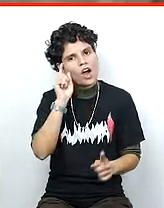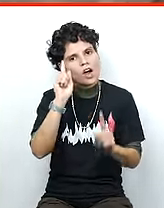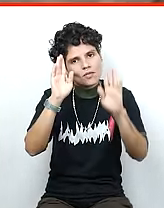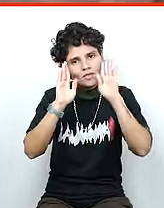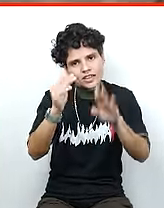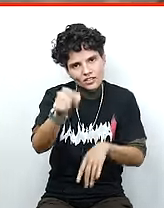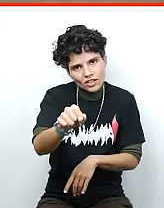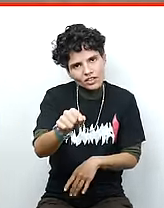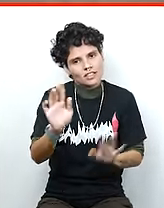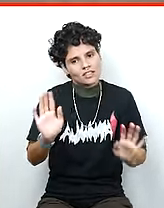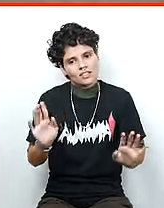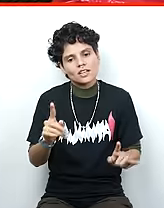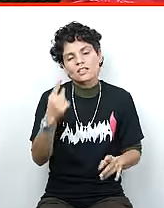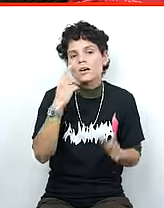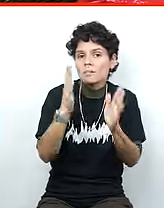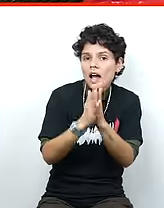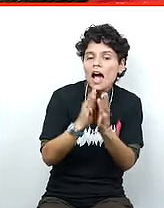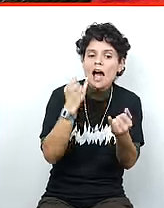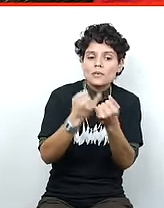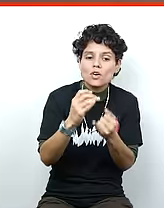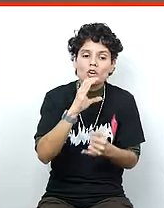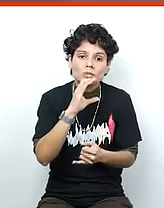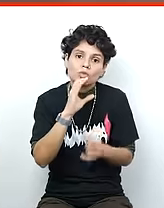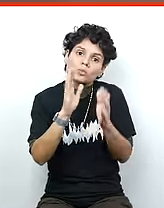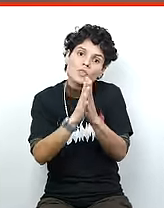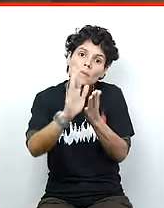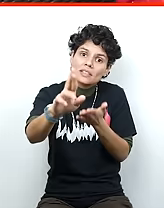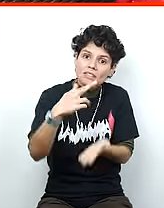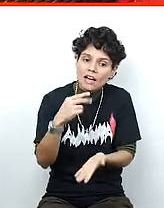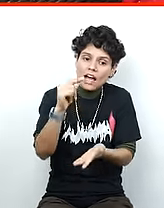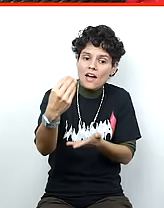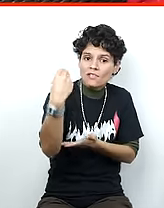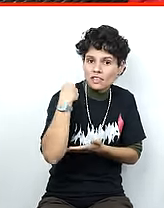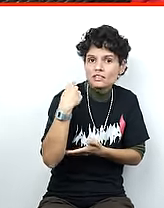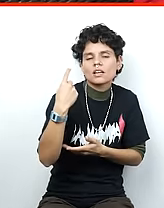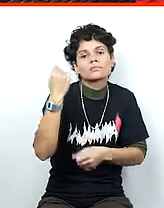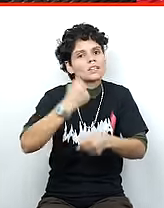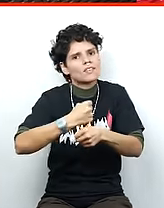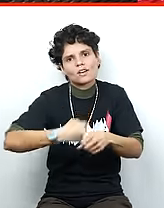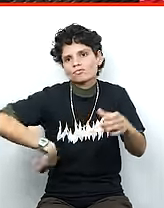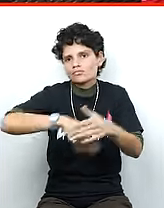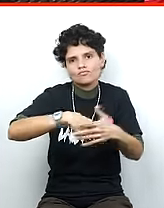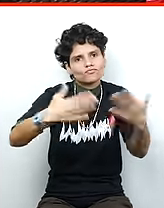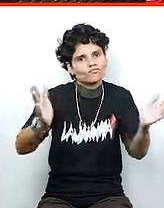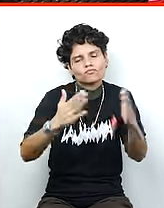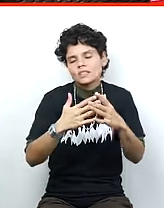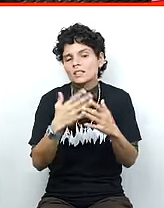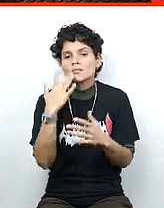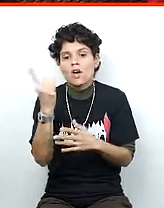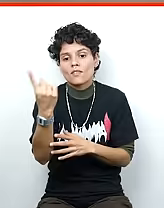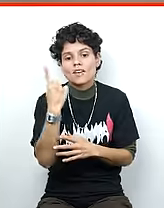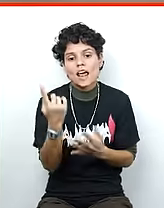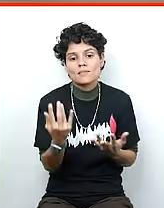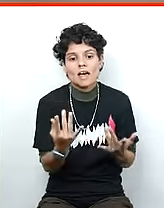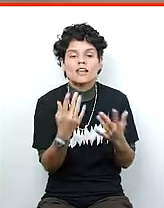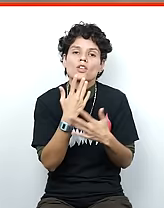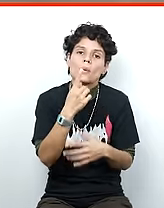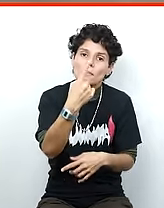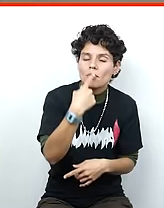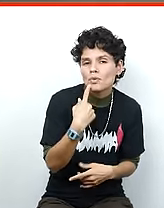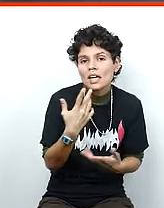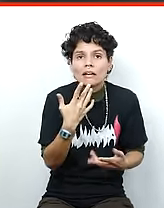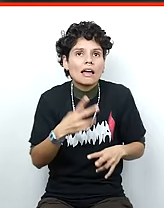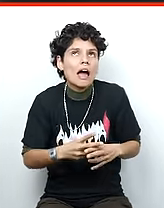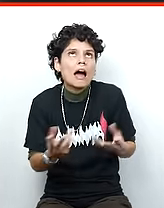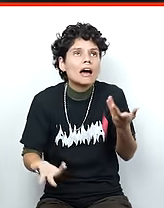está viendo el envío. Digamos. Amigo, de Concepción, escríbenos ahora ahí, tu amigo que perdiste la pega por venir a esperar a Juliano, y cuéntanos qué